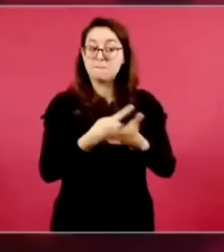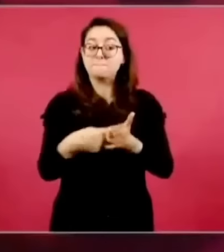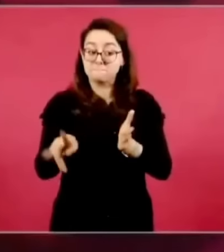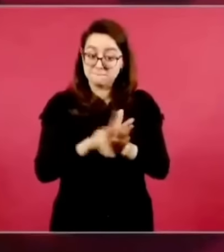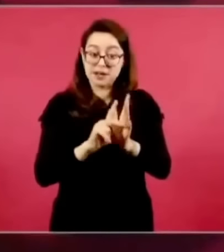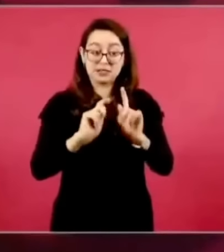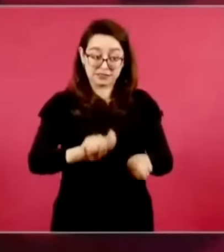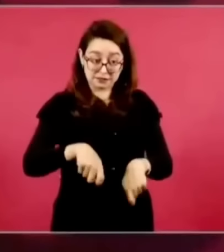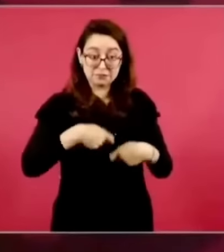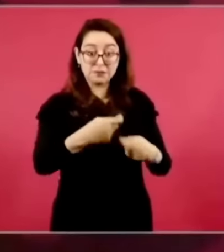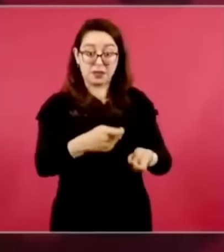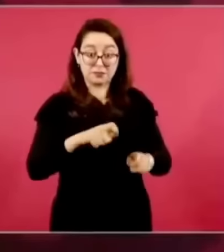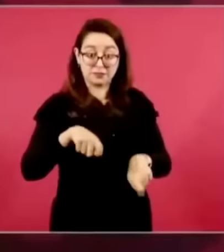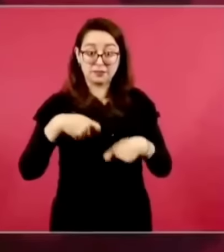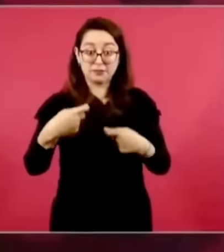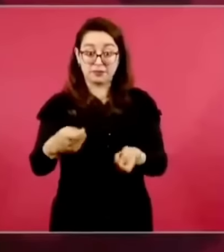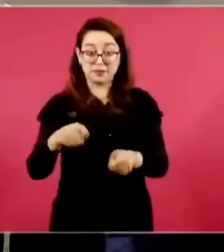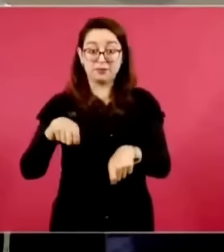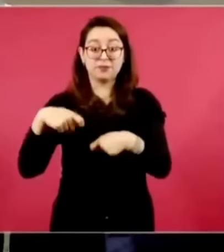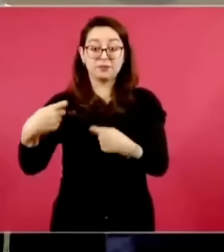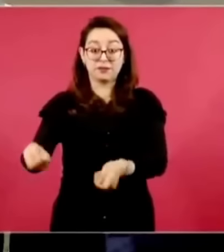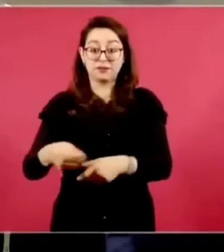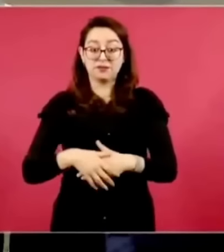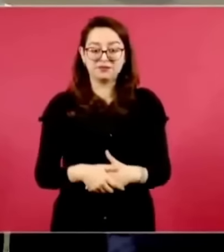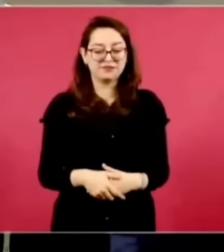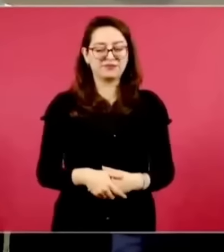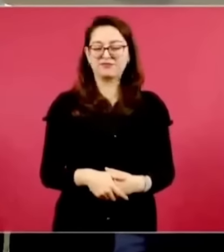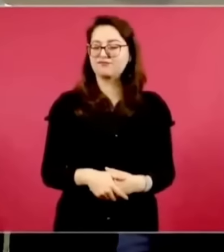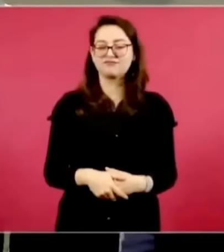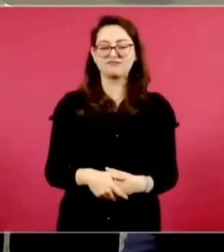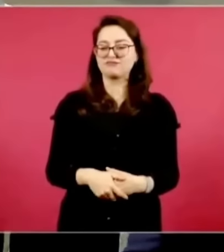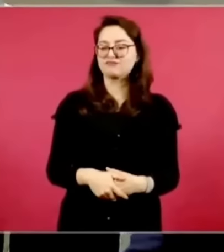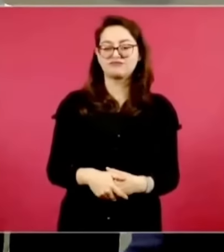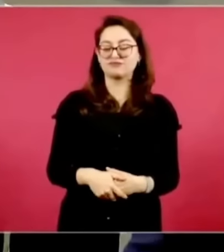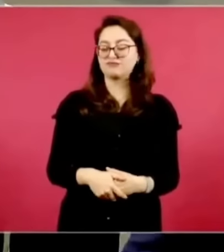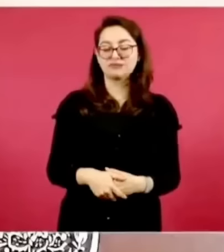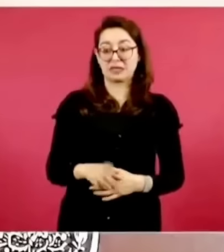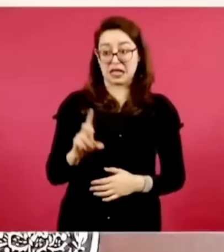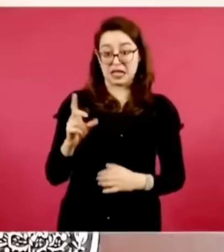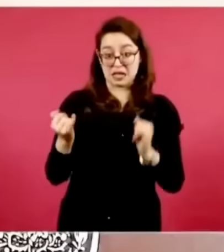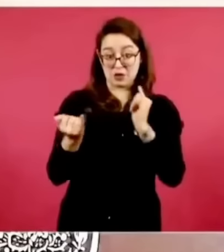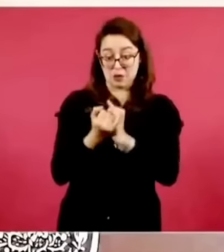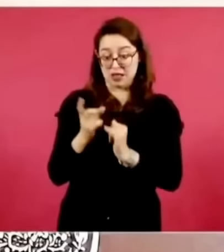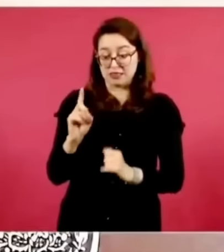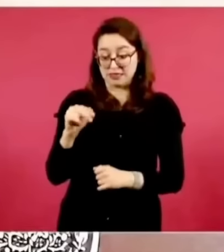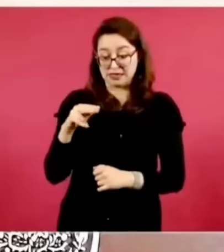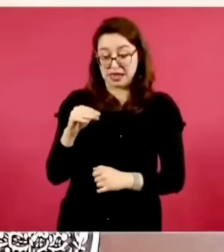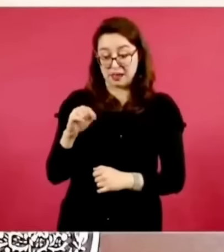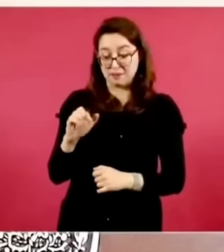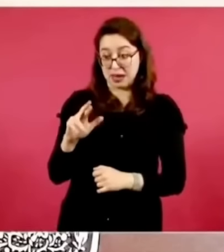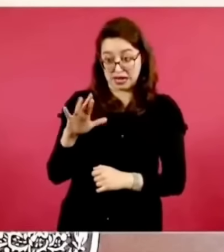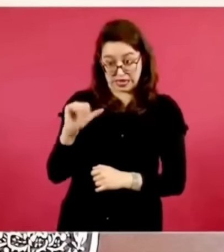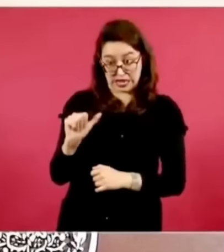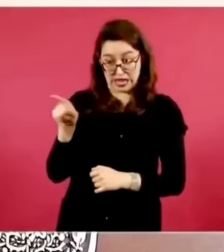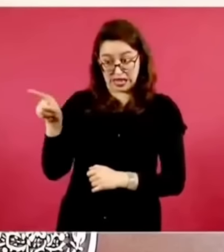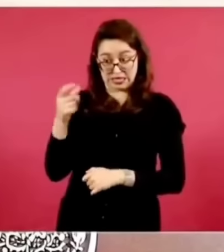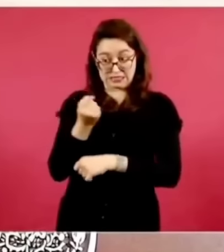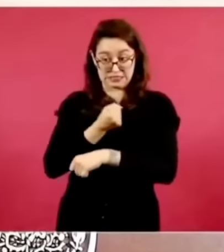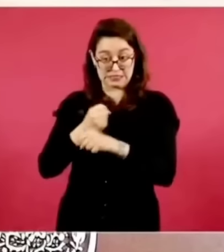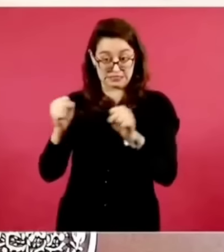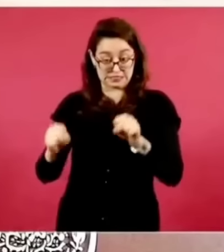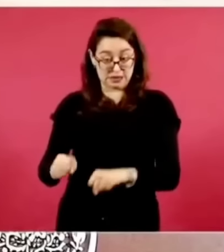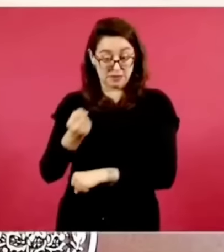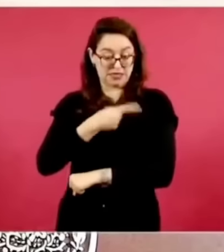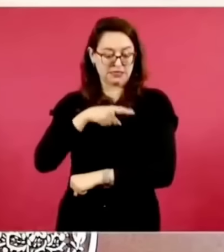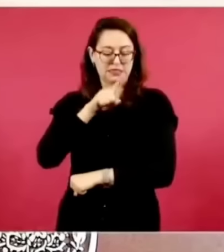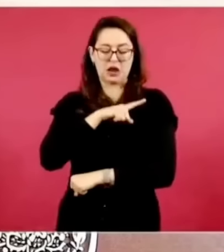Y sabes qué no no no va a ser este como Dinamarca Esperemos no va a ser de